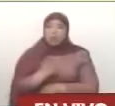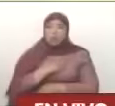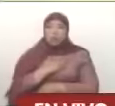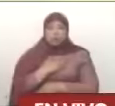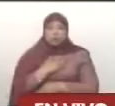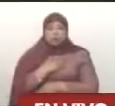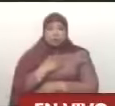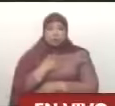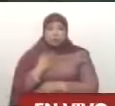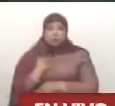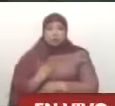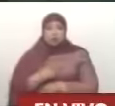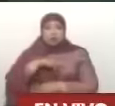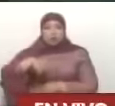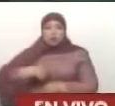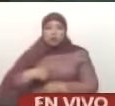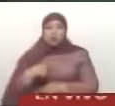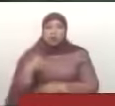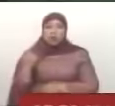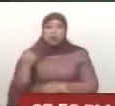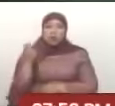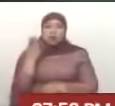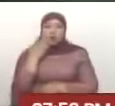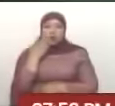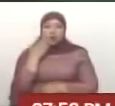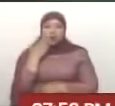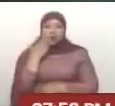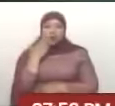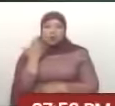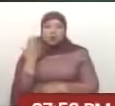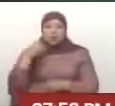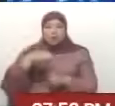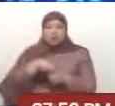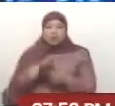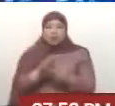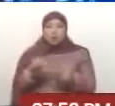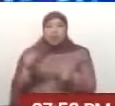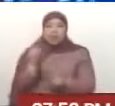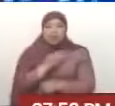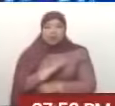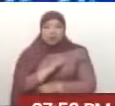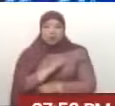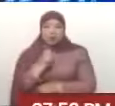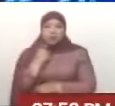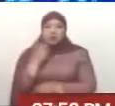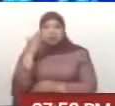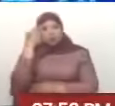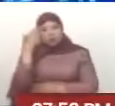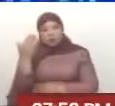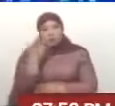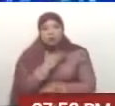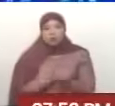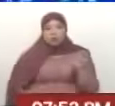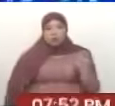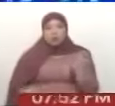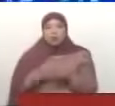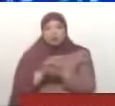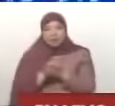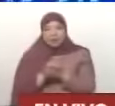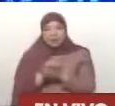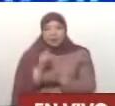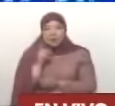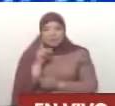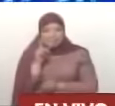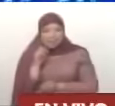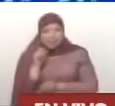con el portal de nuestra casa. Madeleine y yo somos representantes de Telesur. Le enviamos un saludo de parte de Patricia Villegas, por cierto, del equipo de